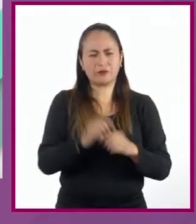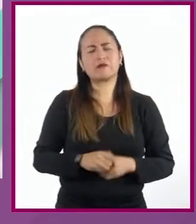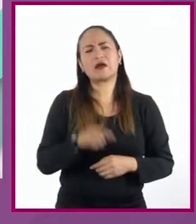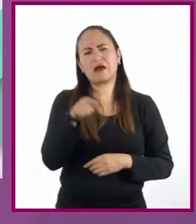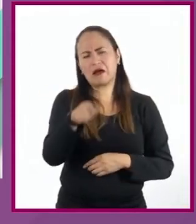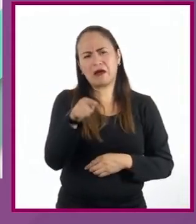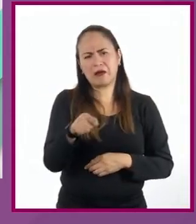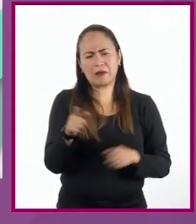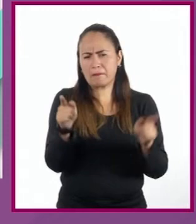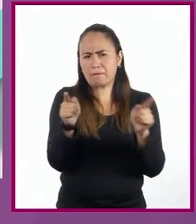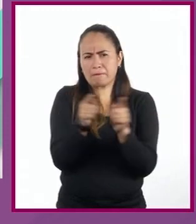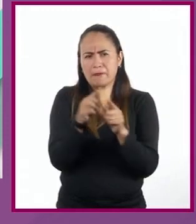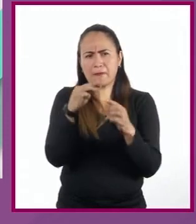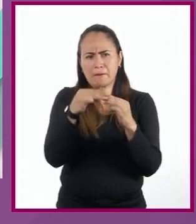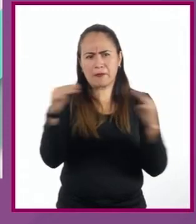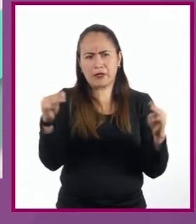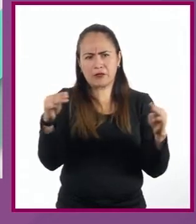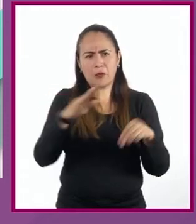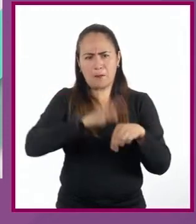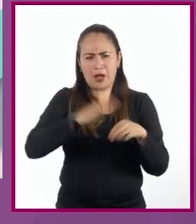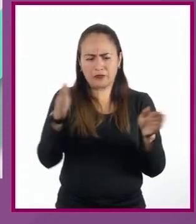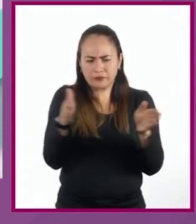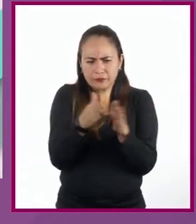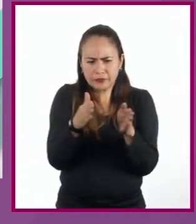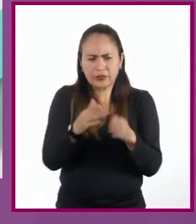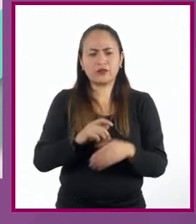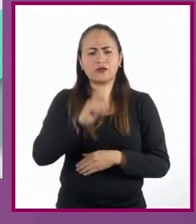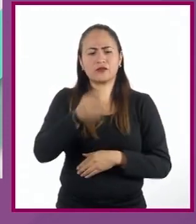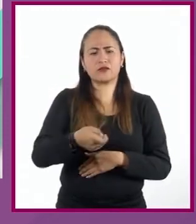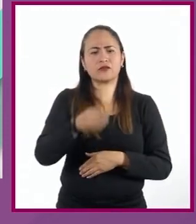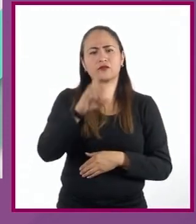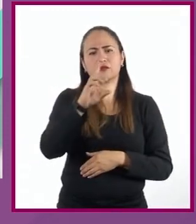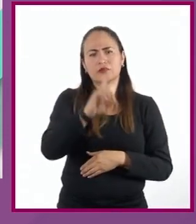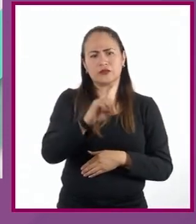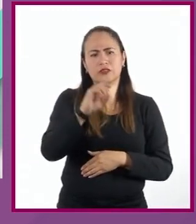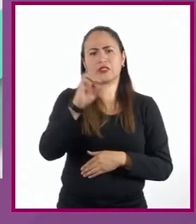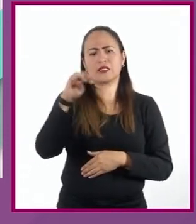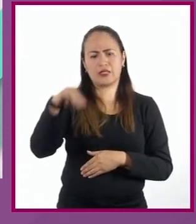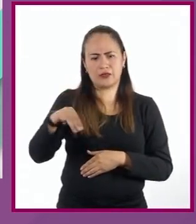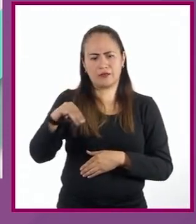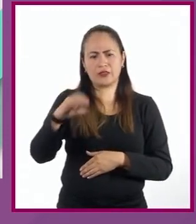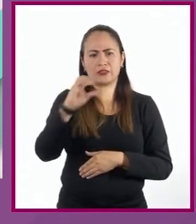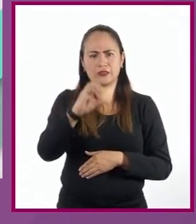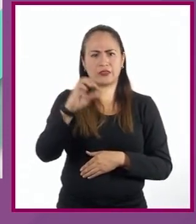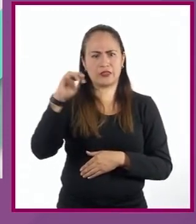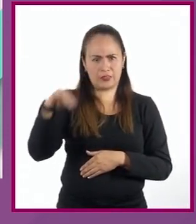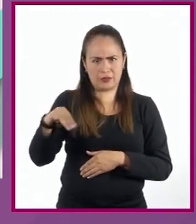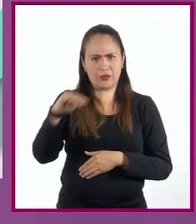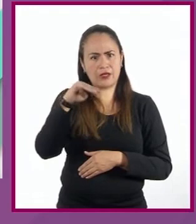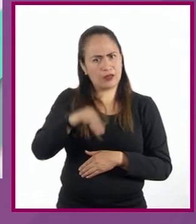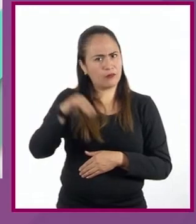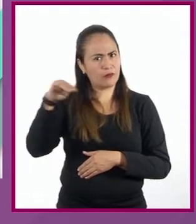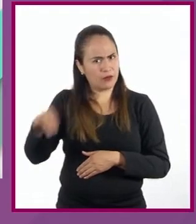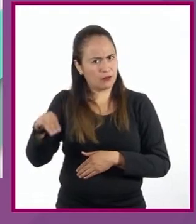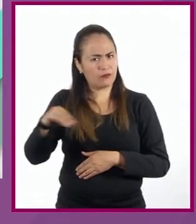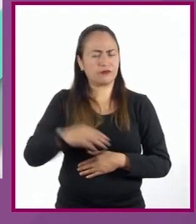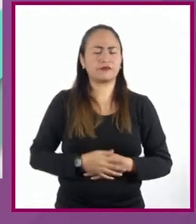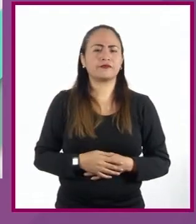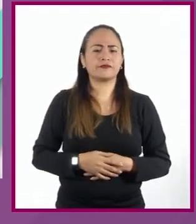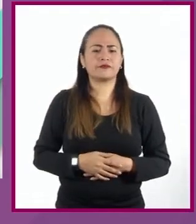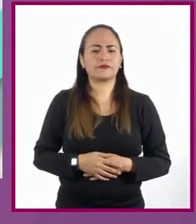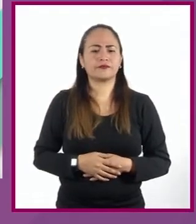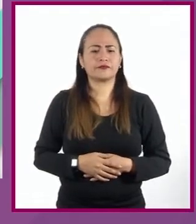medir longitudes menores al metro y son el decímetro, el centímetro y el milímetro.